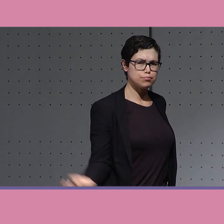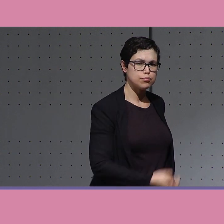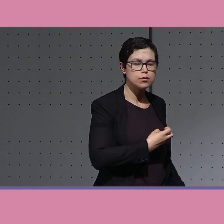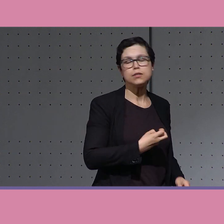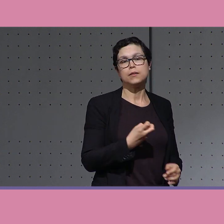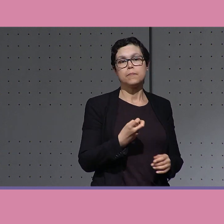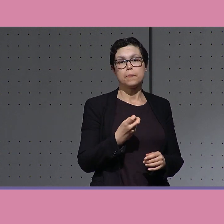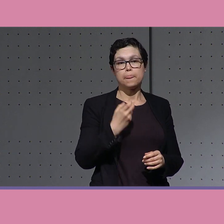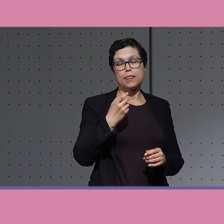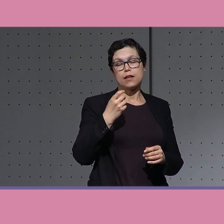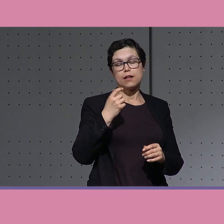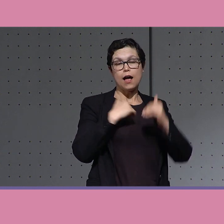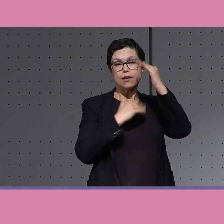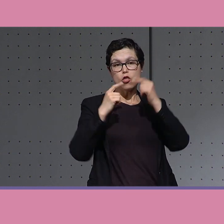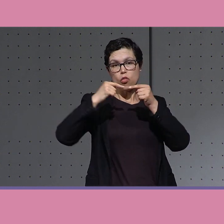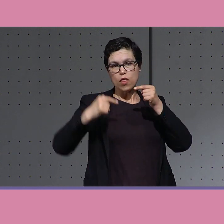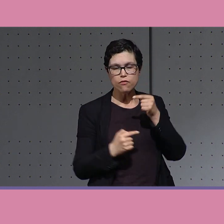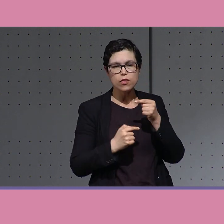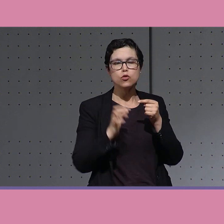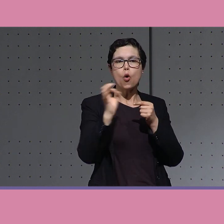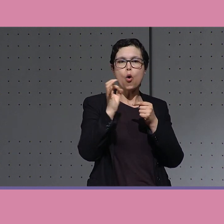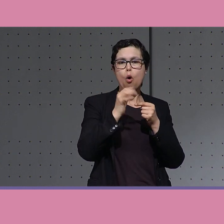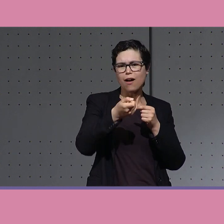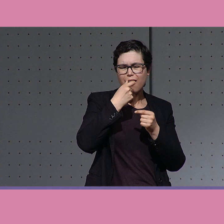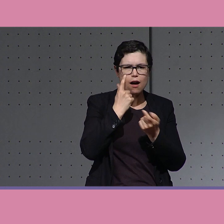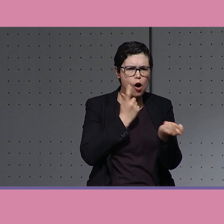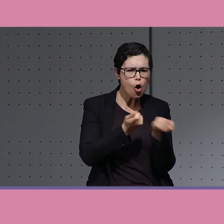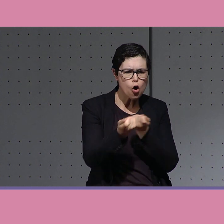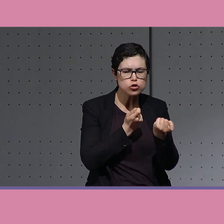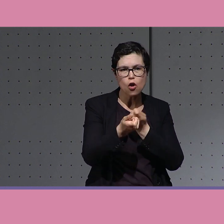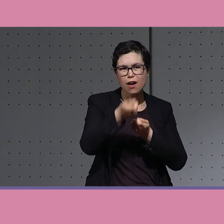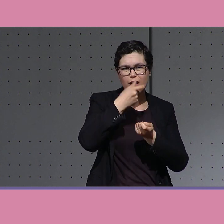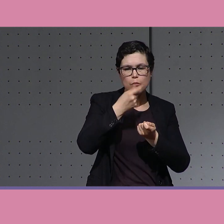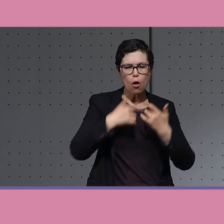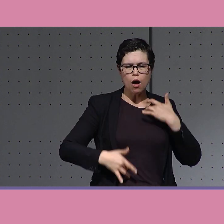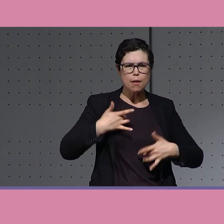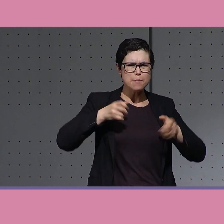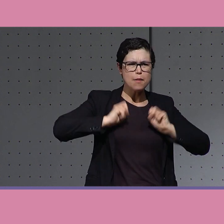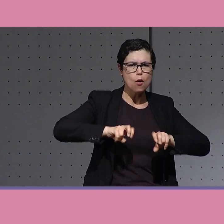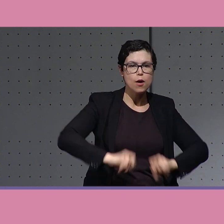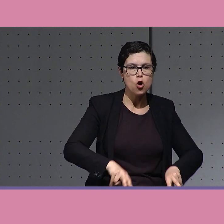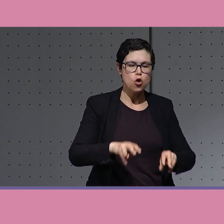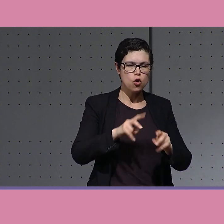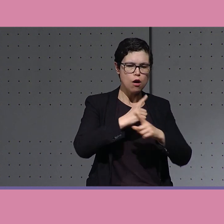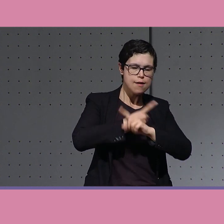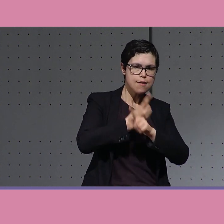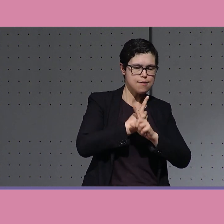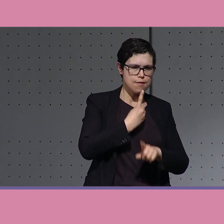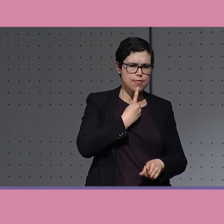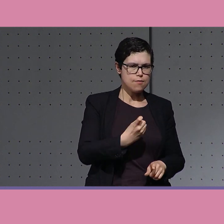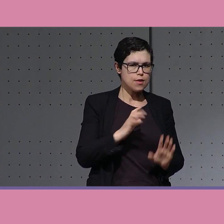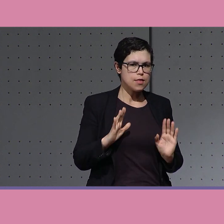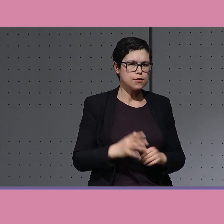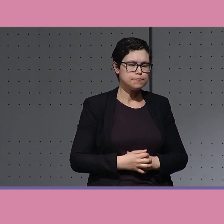es relativamente frecuente, y cómo hacer a nivel de manejo farmacológico ahí, por el empeoramiento de los síntomas que puede suponer unos tratamientos